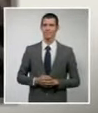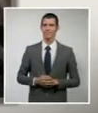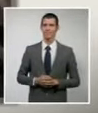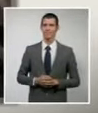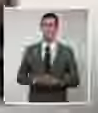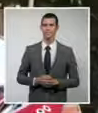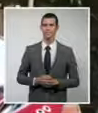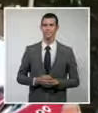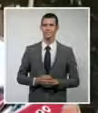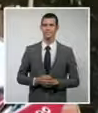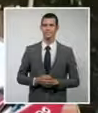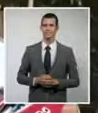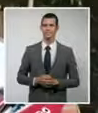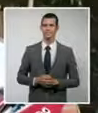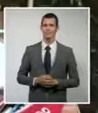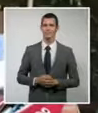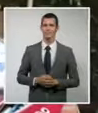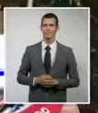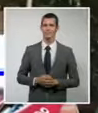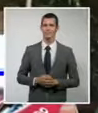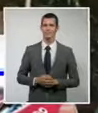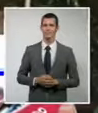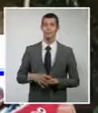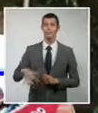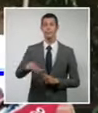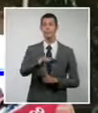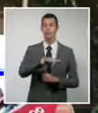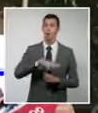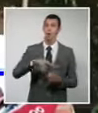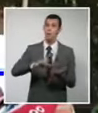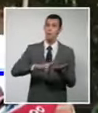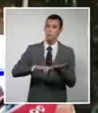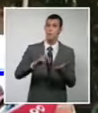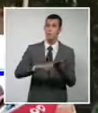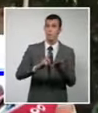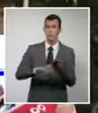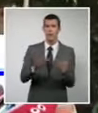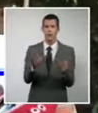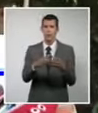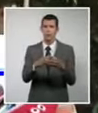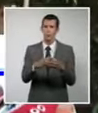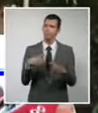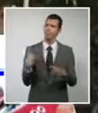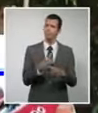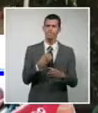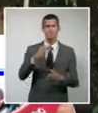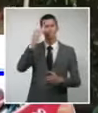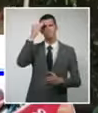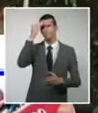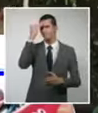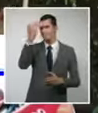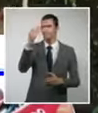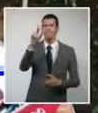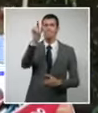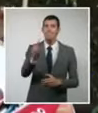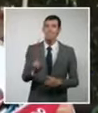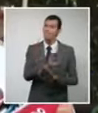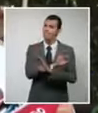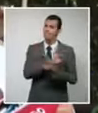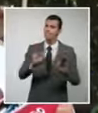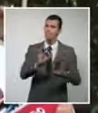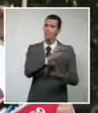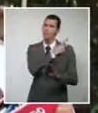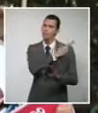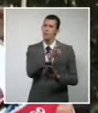ellos. Todos los padres de ese grupo estamos eternamente agradecidos por la labor encomiable que está